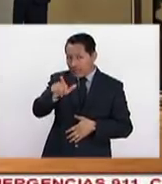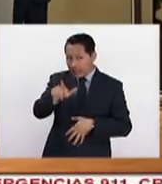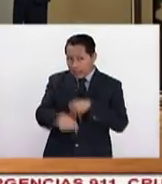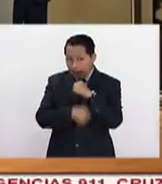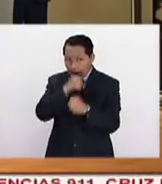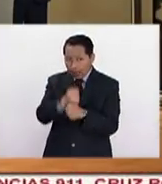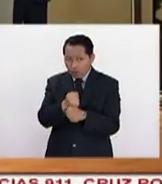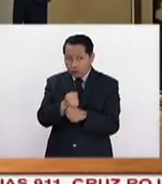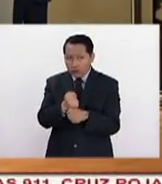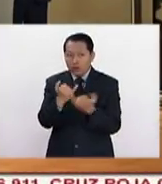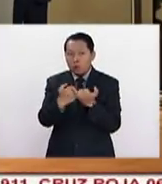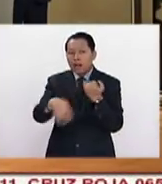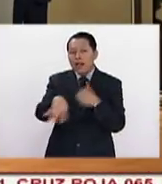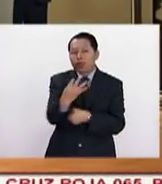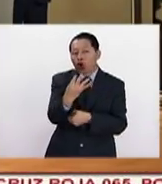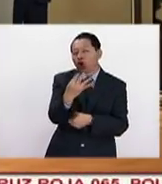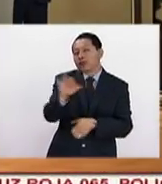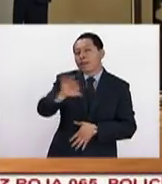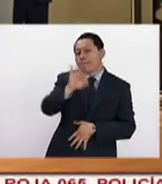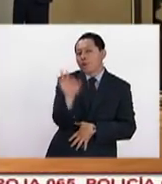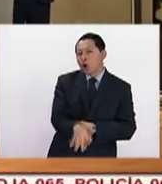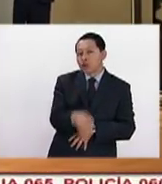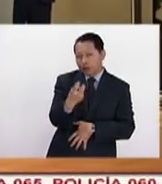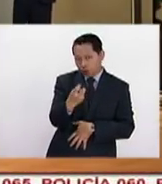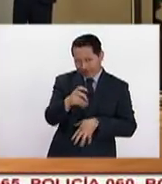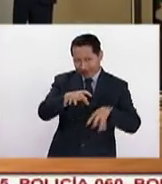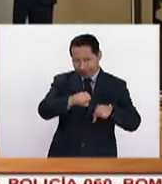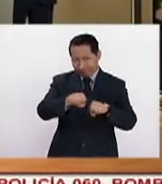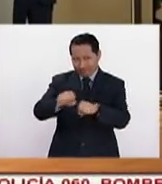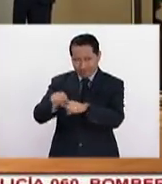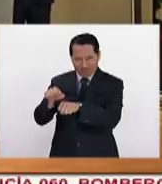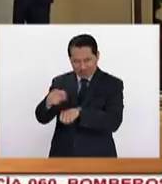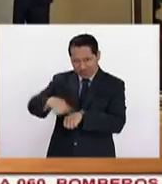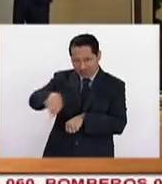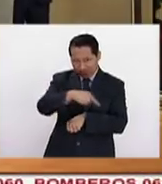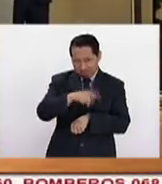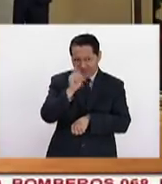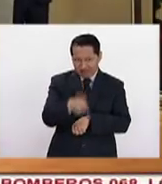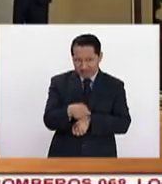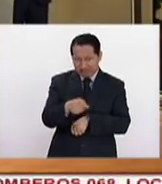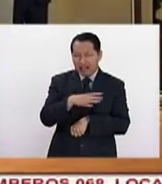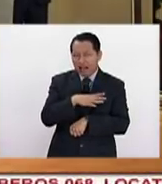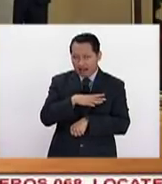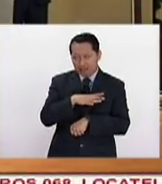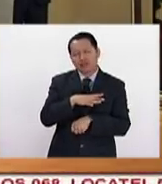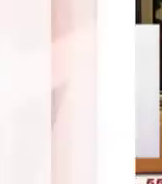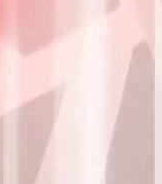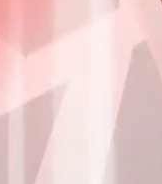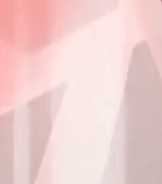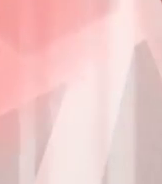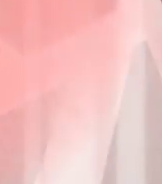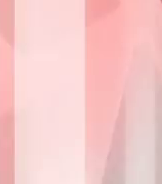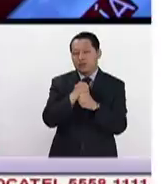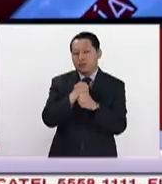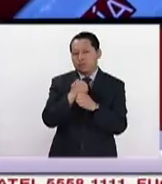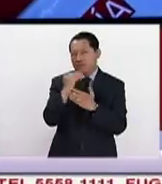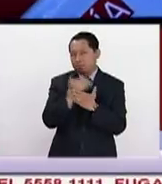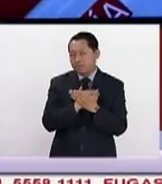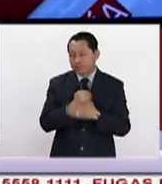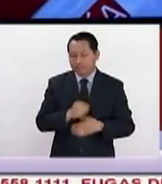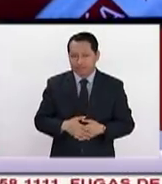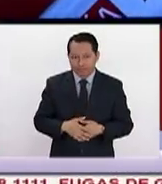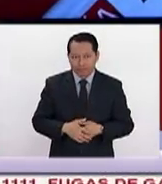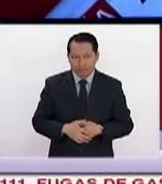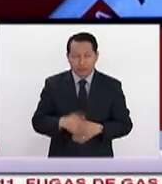y el 14% de estas detenciones corresponden a menores de edad.